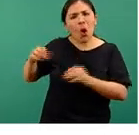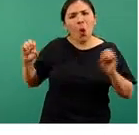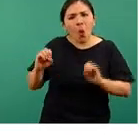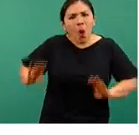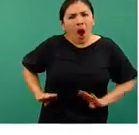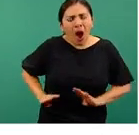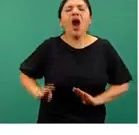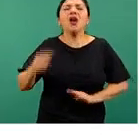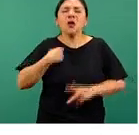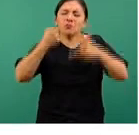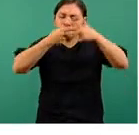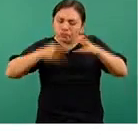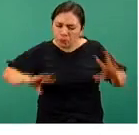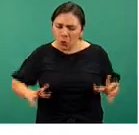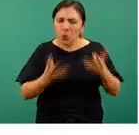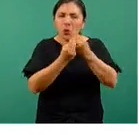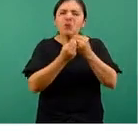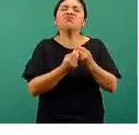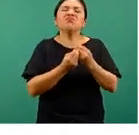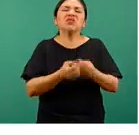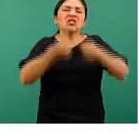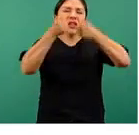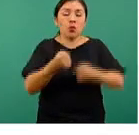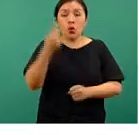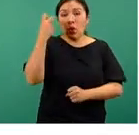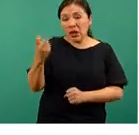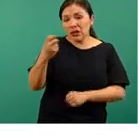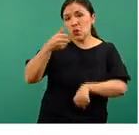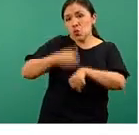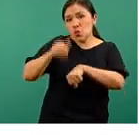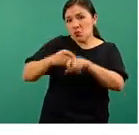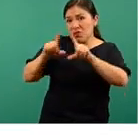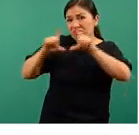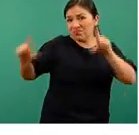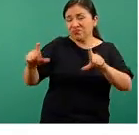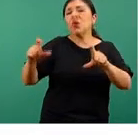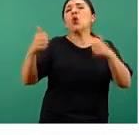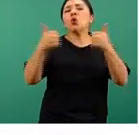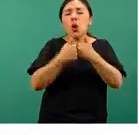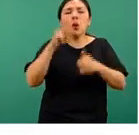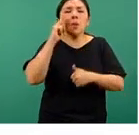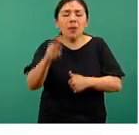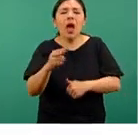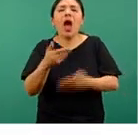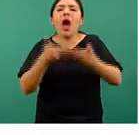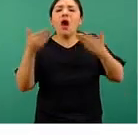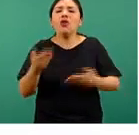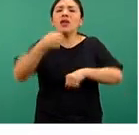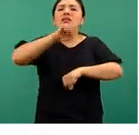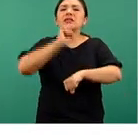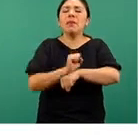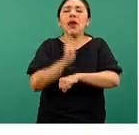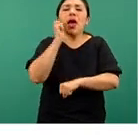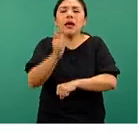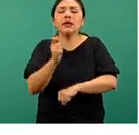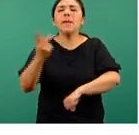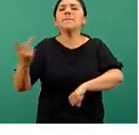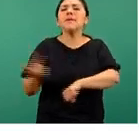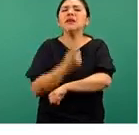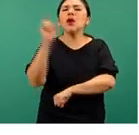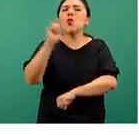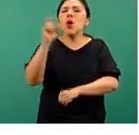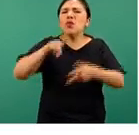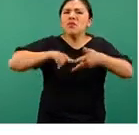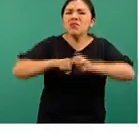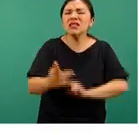entonces podemos llegar a este número y los distribuimos por la semana epidemiológica en la cual ocurrió o